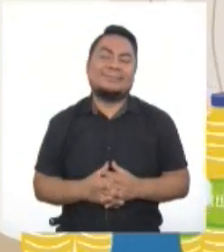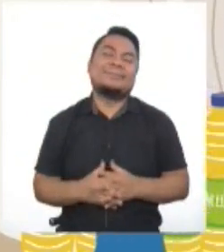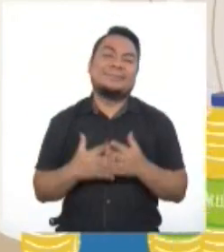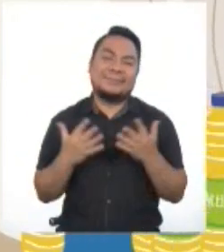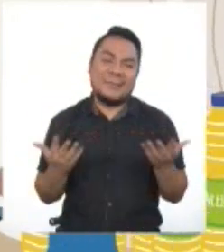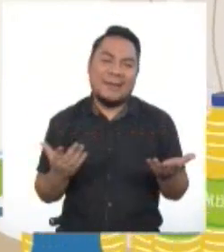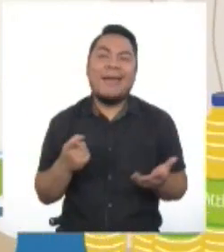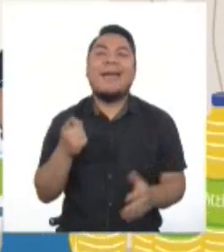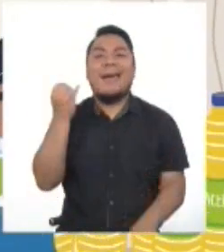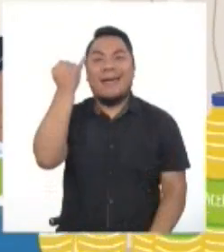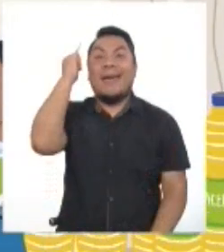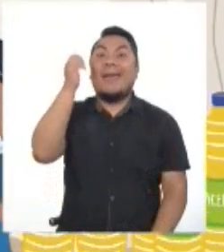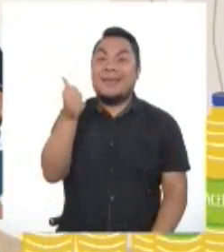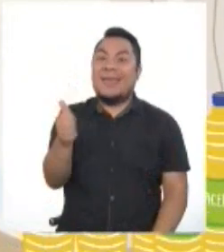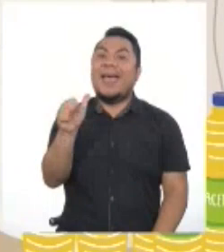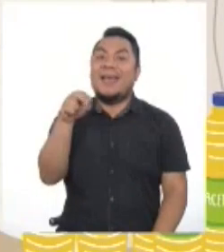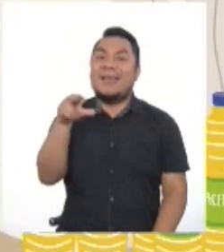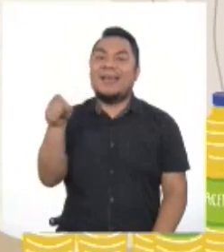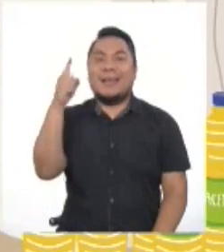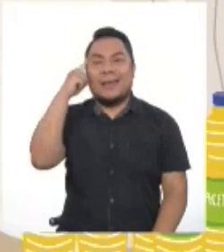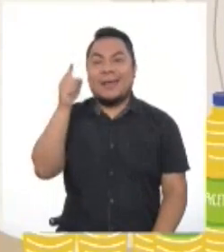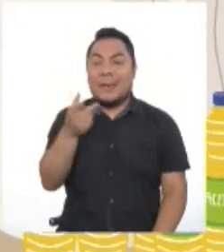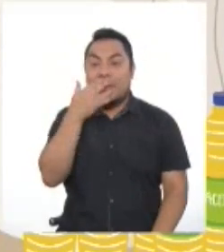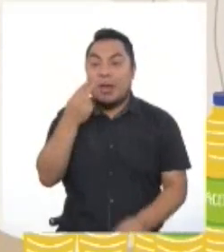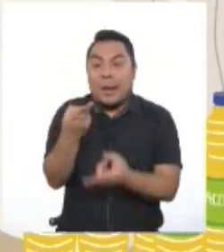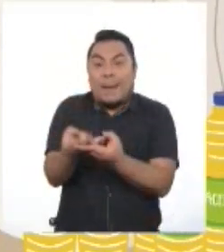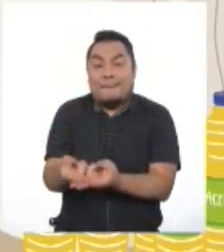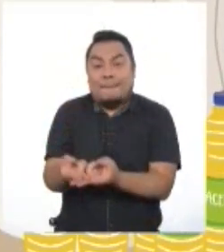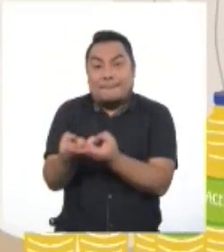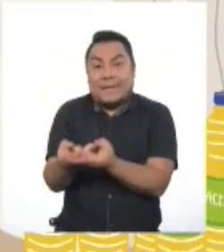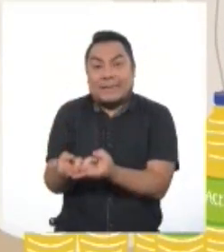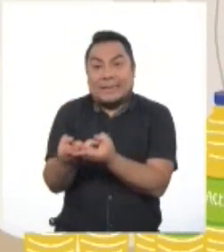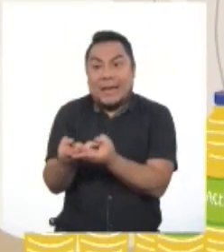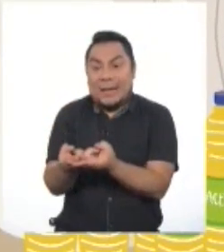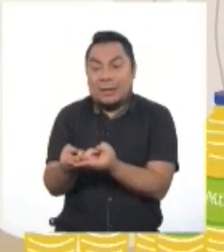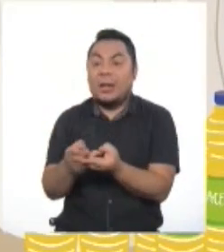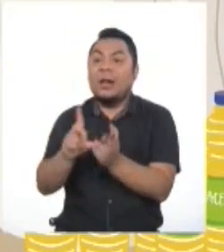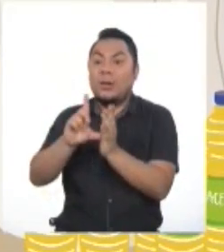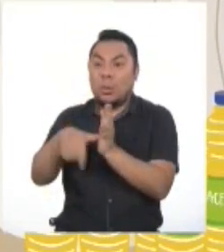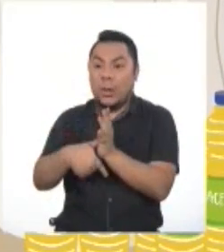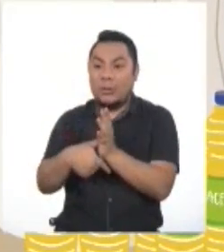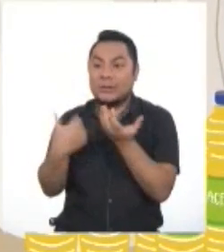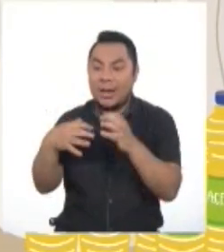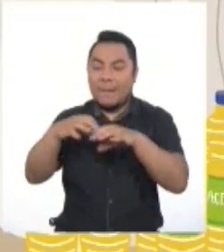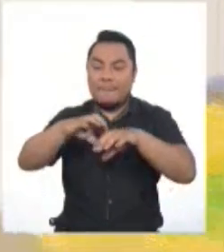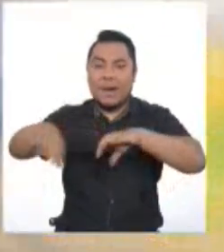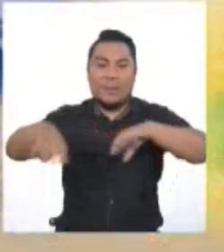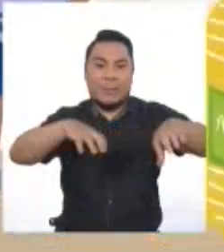¡Buena idea, Ana! Vamos a pesar el trigo y empaquetarlo.